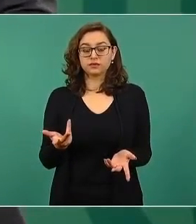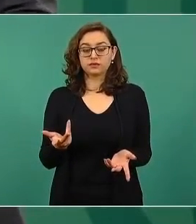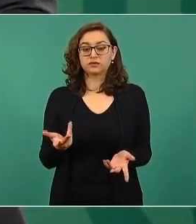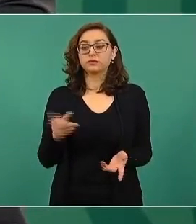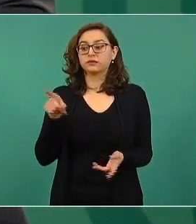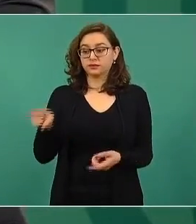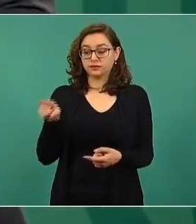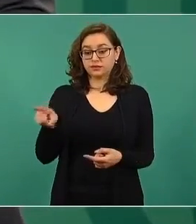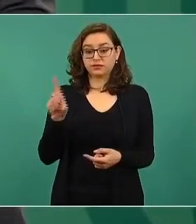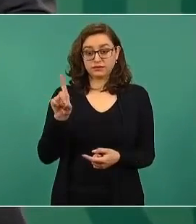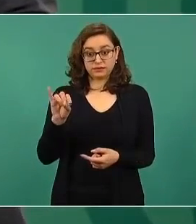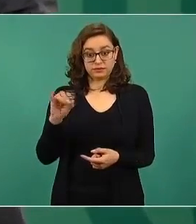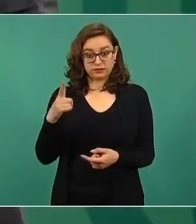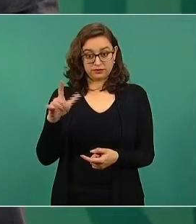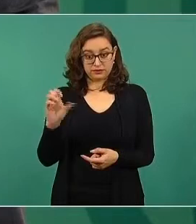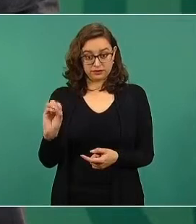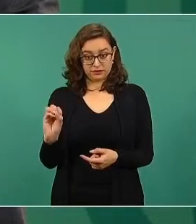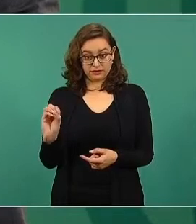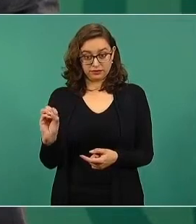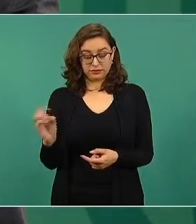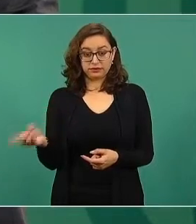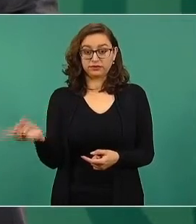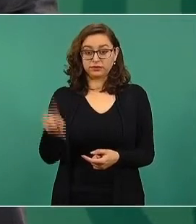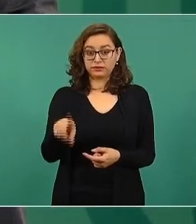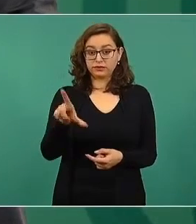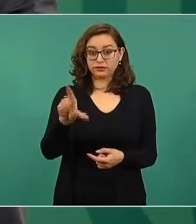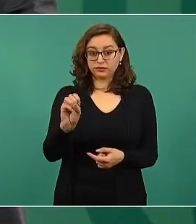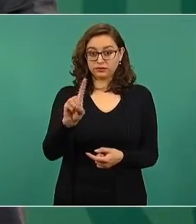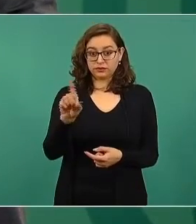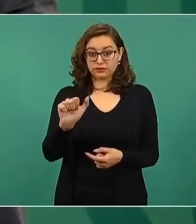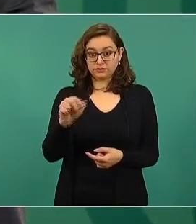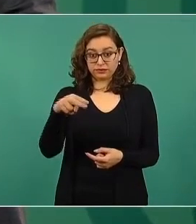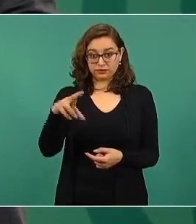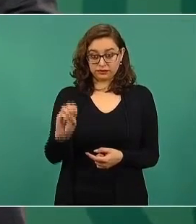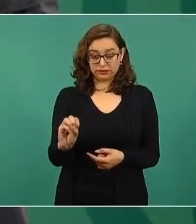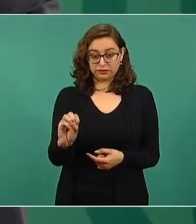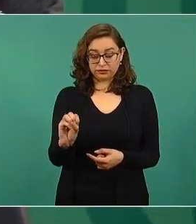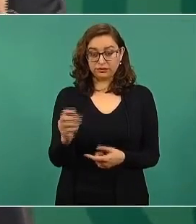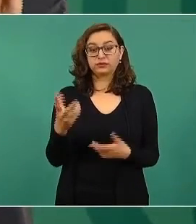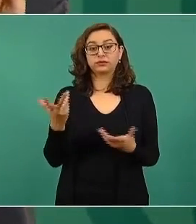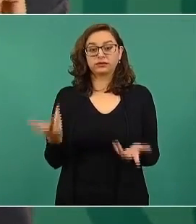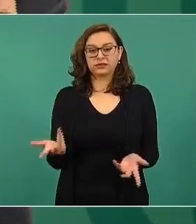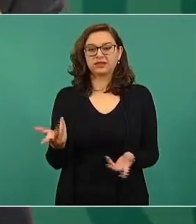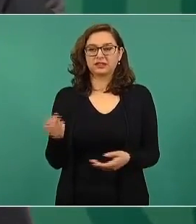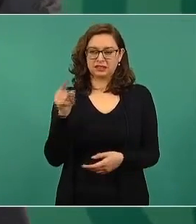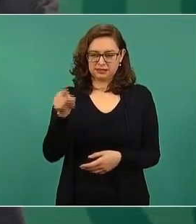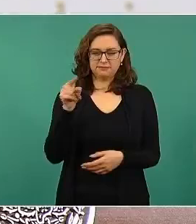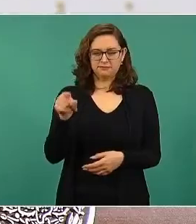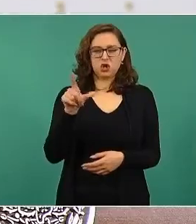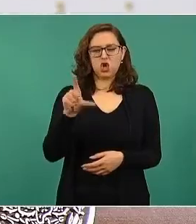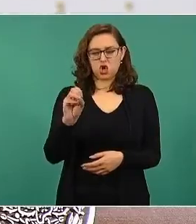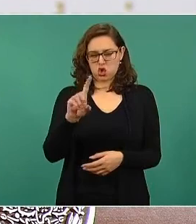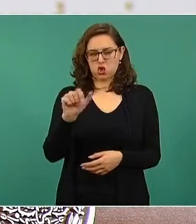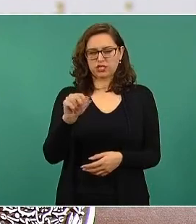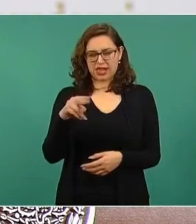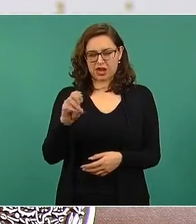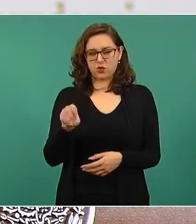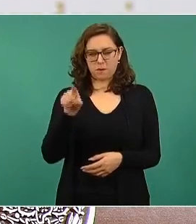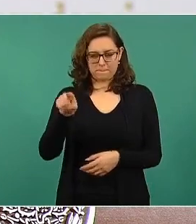ellos, Diego y el señor Lozano, más que nada el señor Lozano,